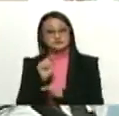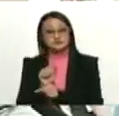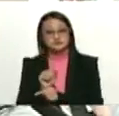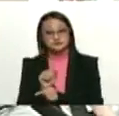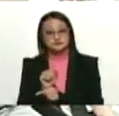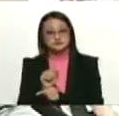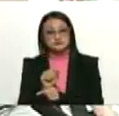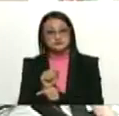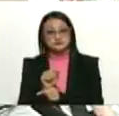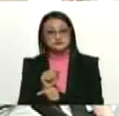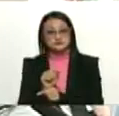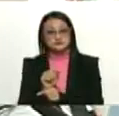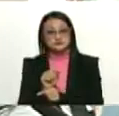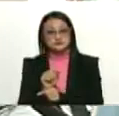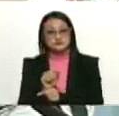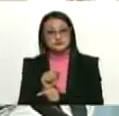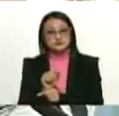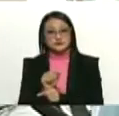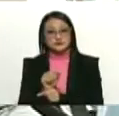muy bien,